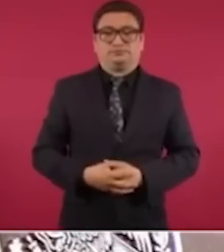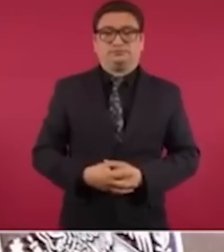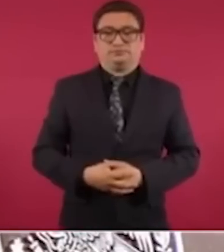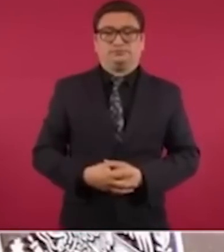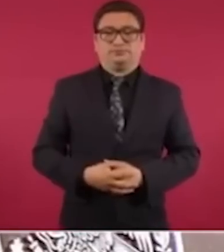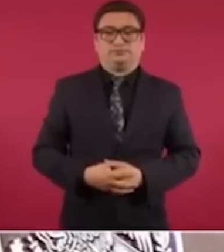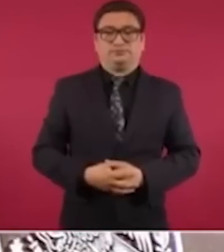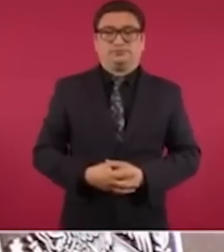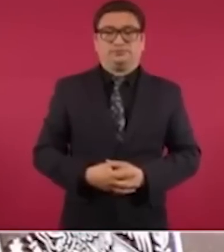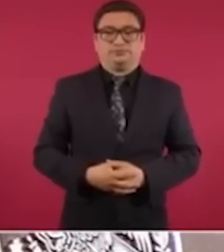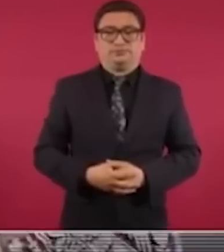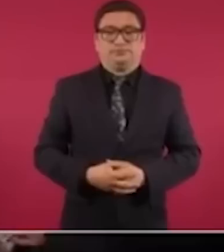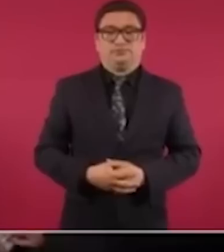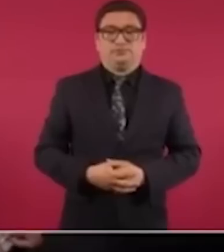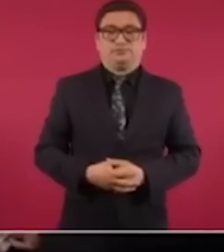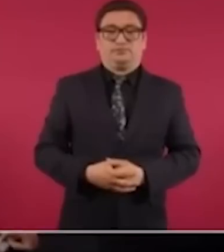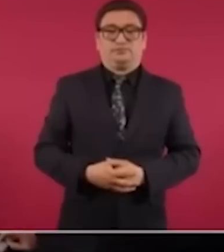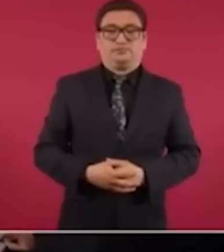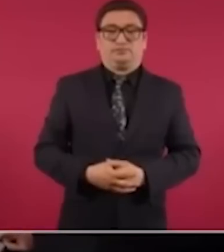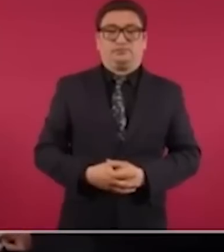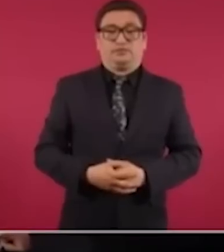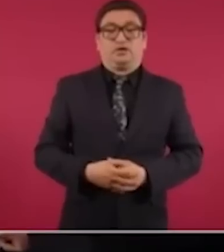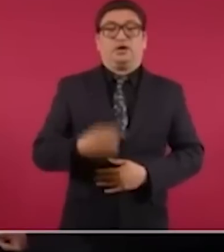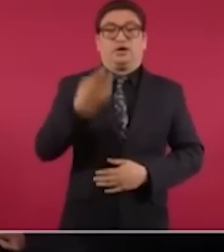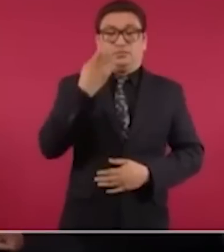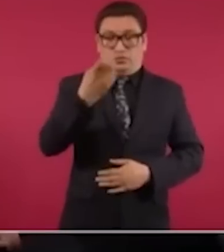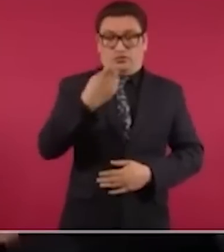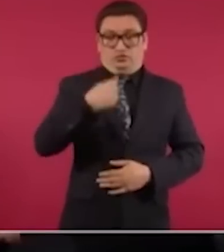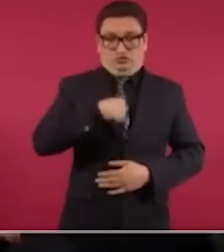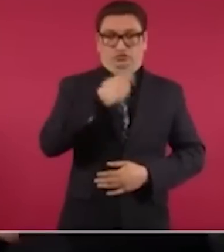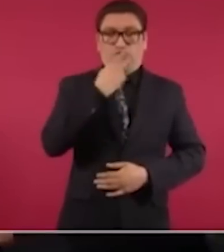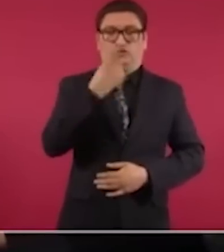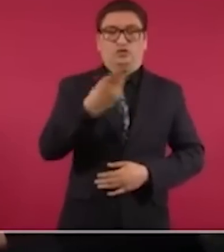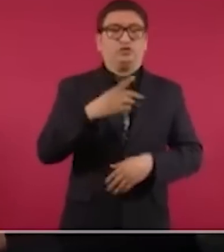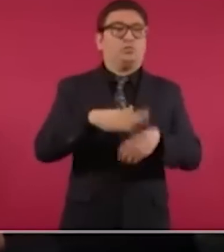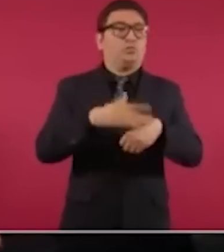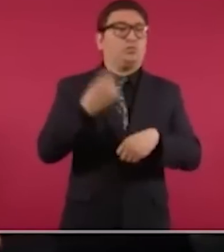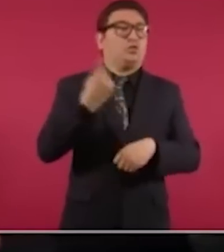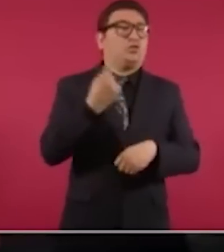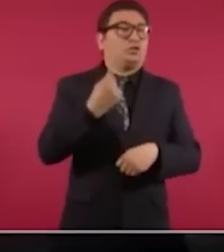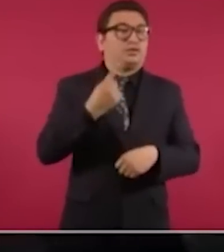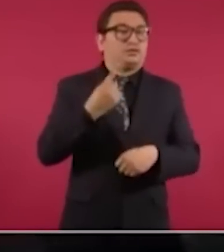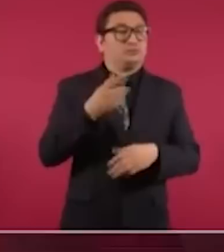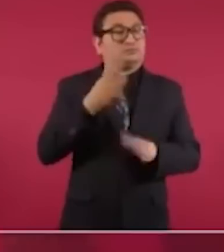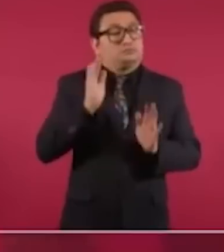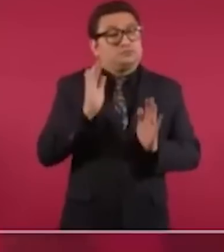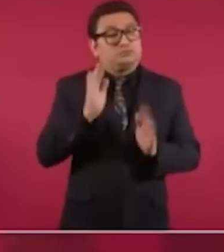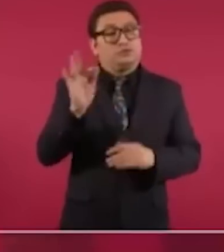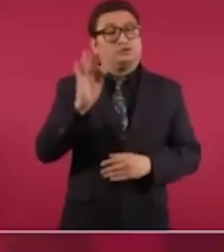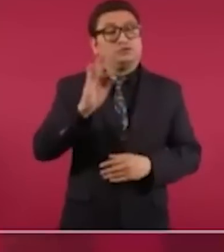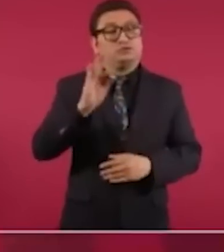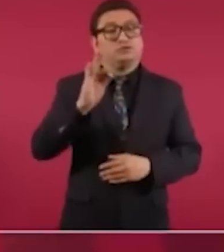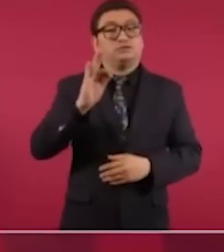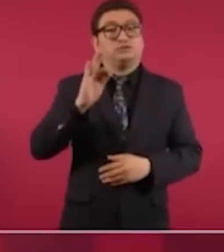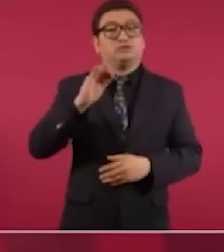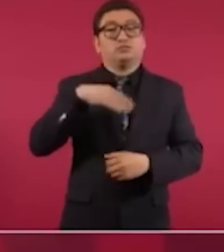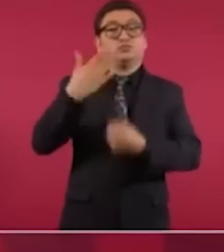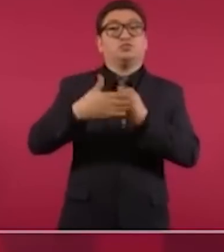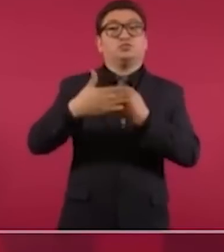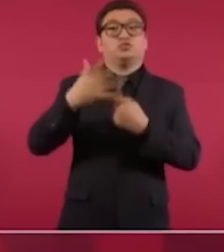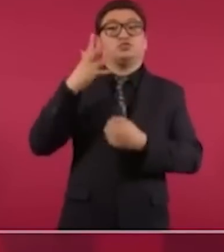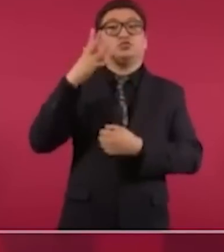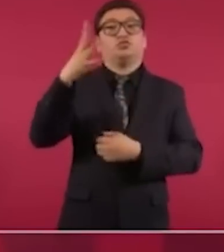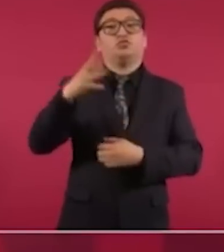Pero esto este lo digo porque a lo mejor los conservadores